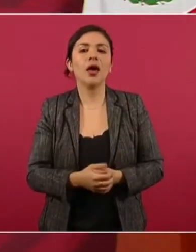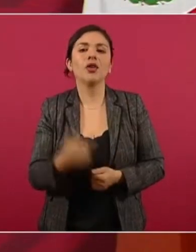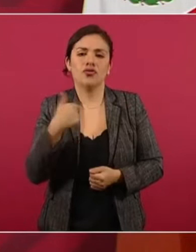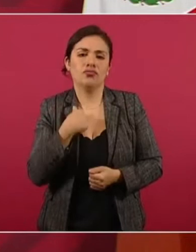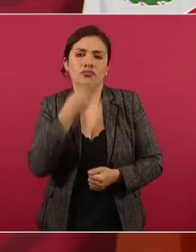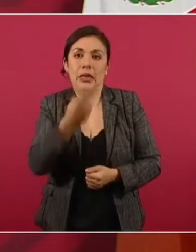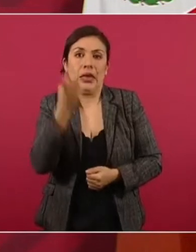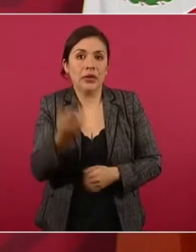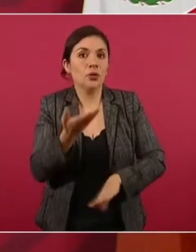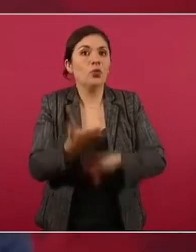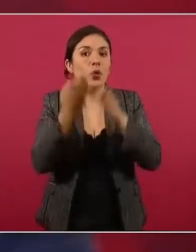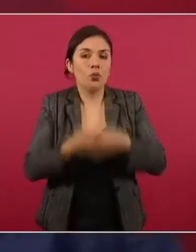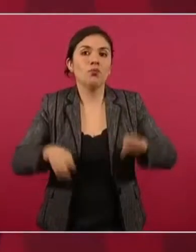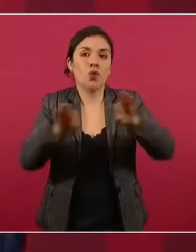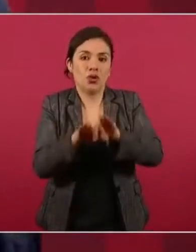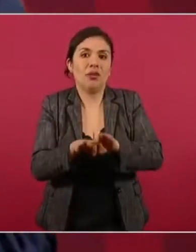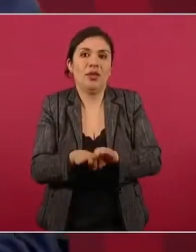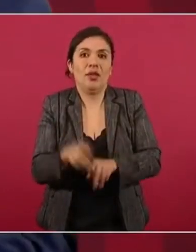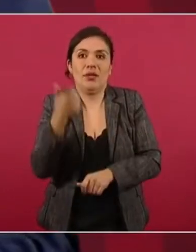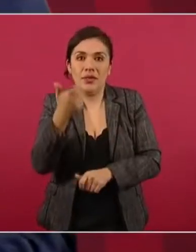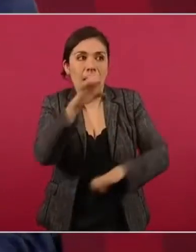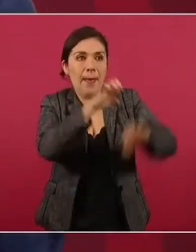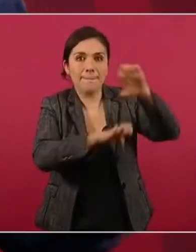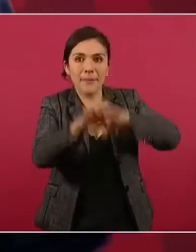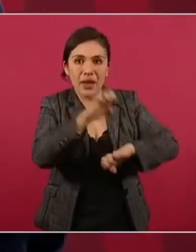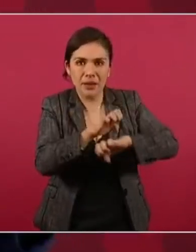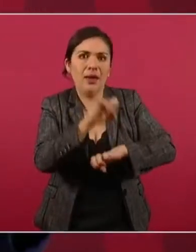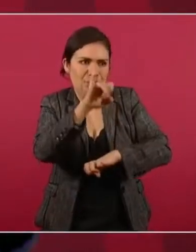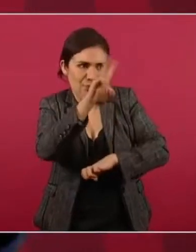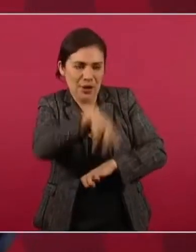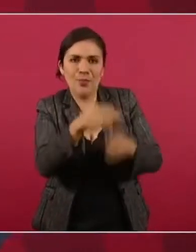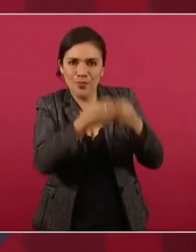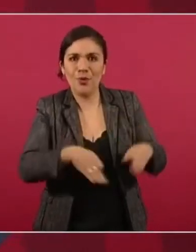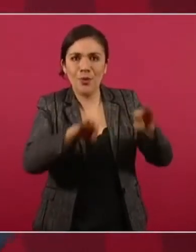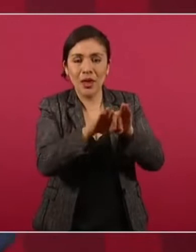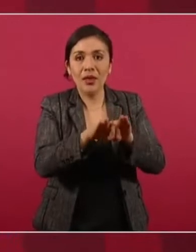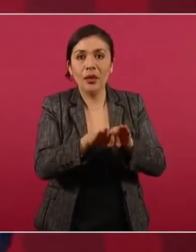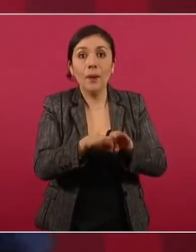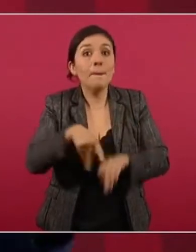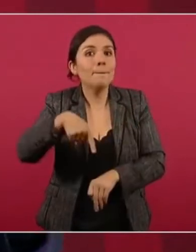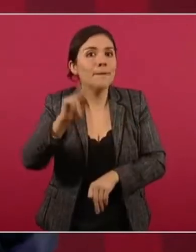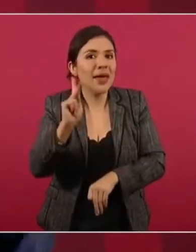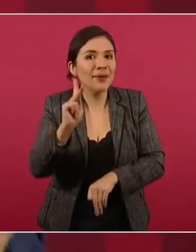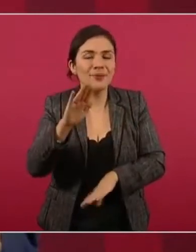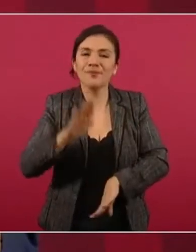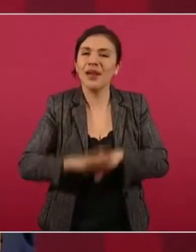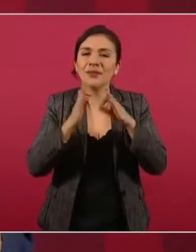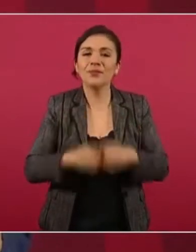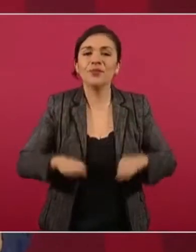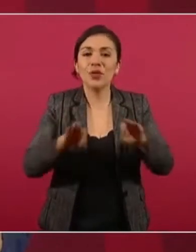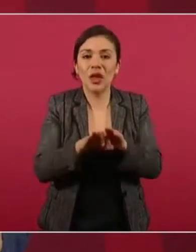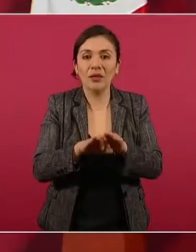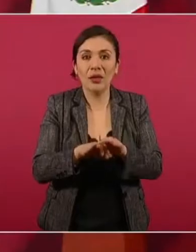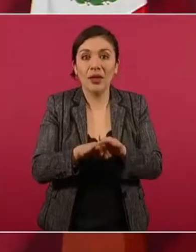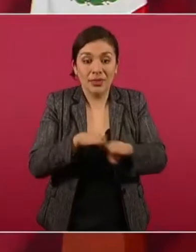de que es muy importante el capital, es muy importante la empresa, pero es fundamental